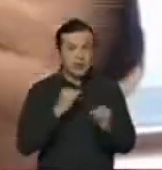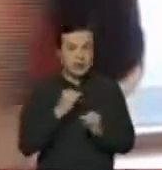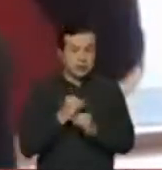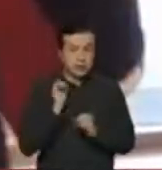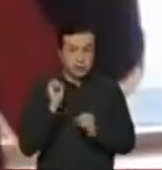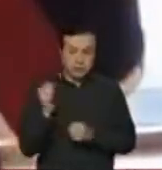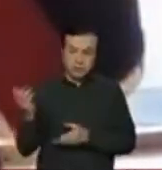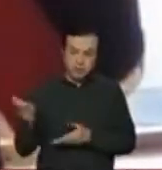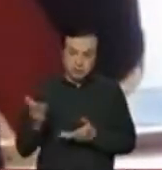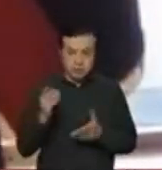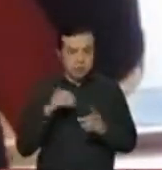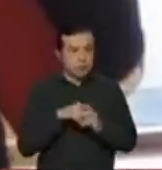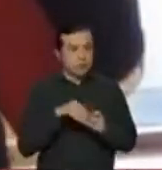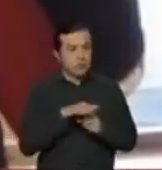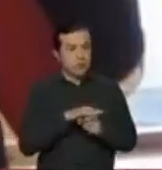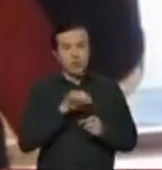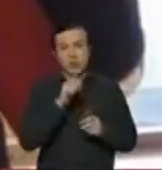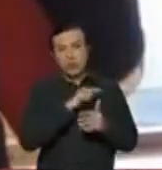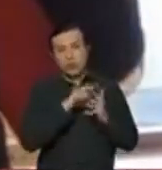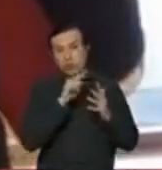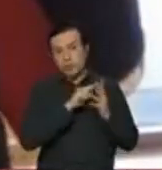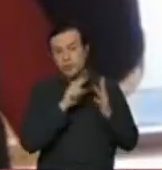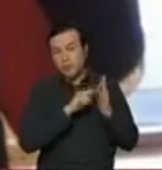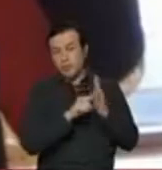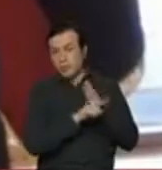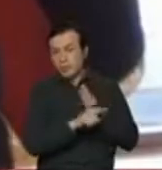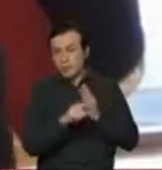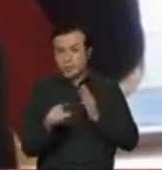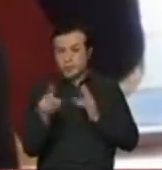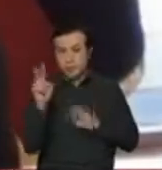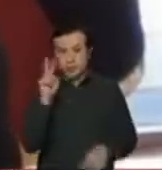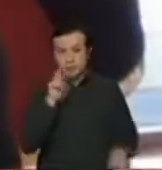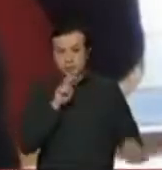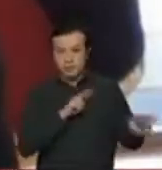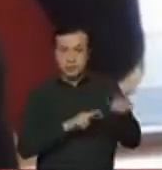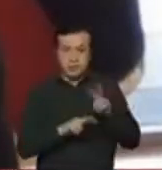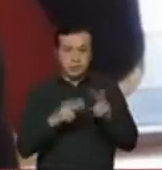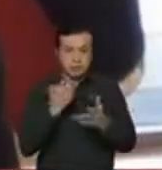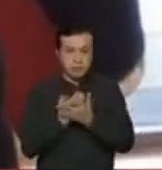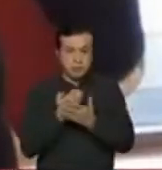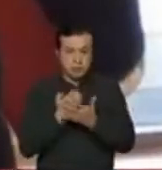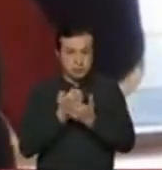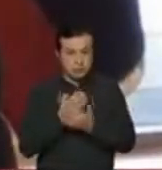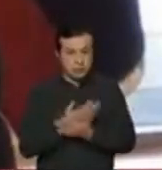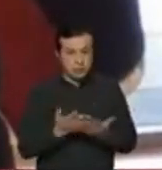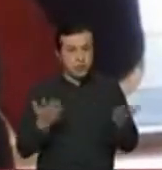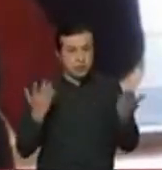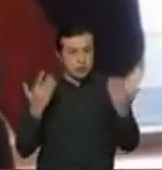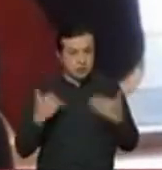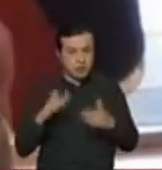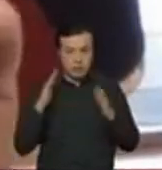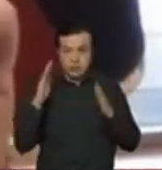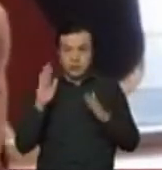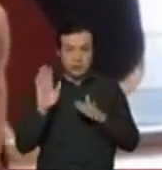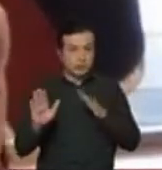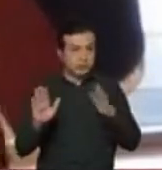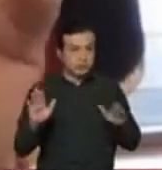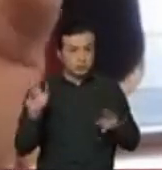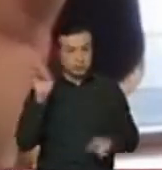y también del interior de otras fuentes para inversión en la economía. De esa manera nosotros